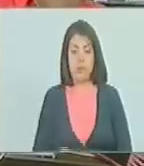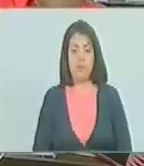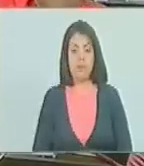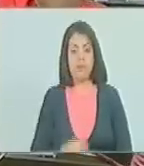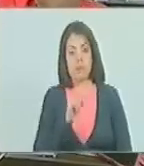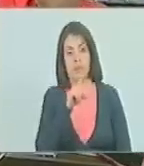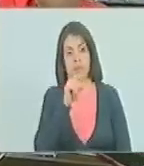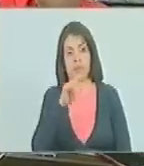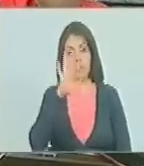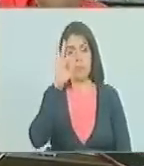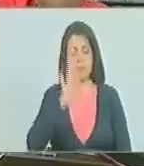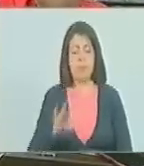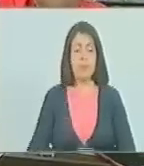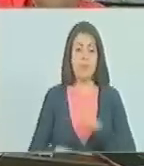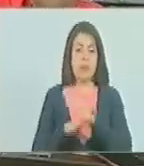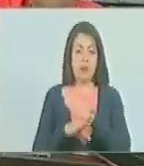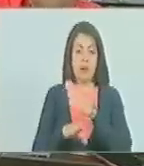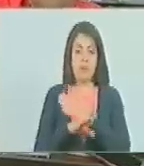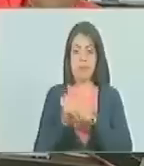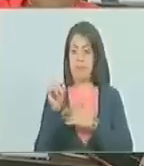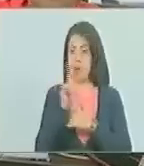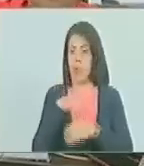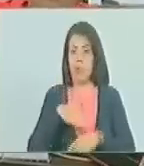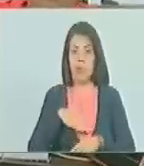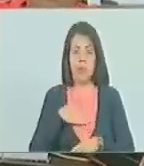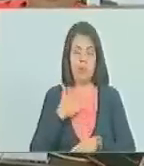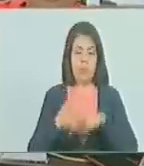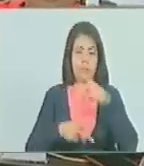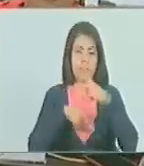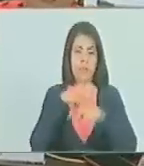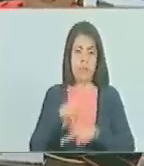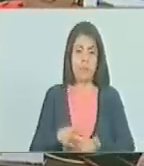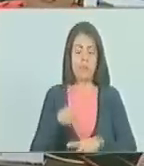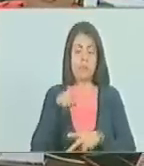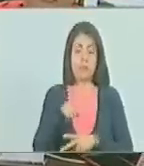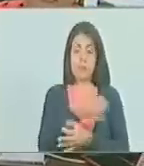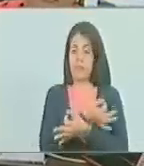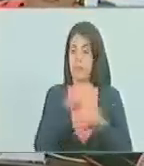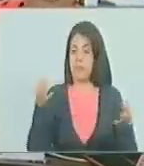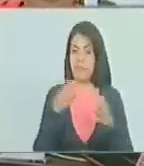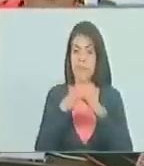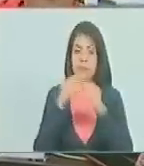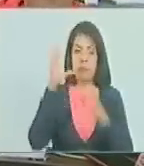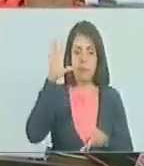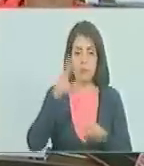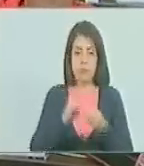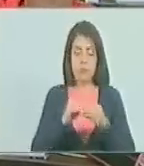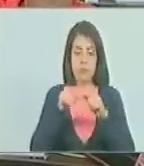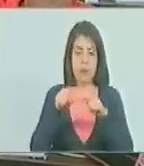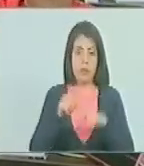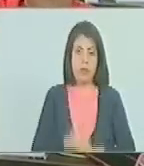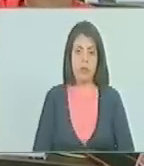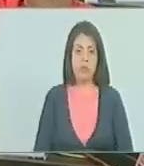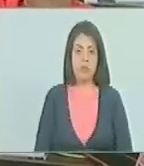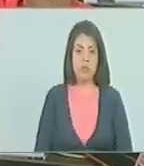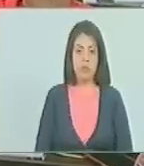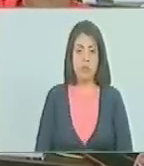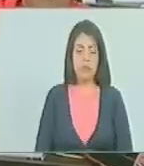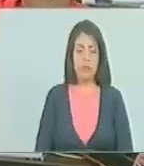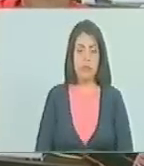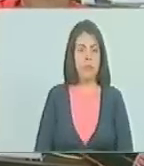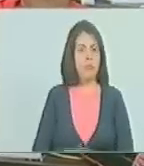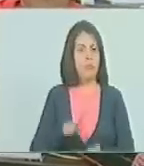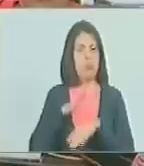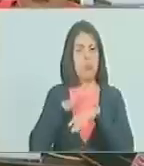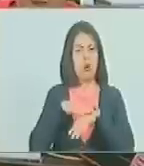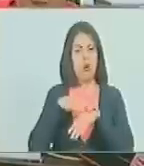ese 11% todavía no fueron capaces de procesar eficientemente el resultado. Y la